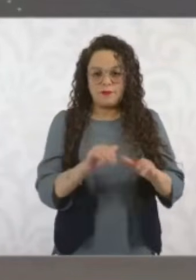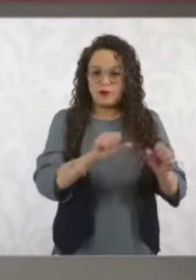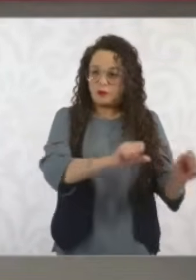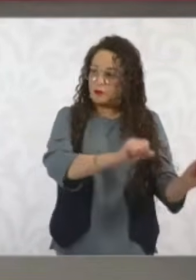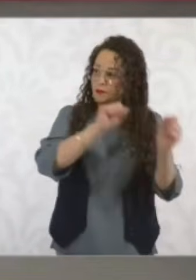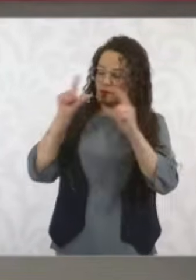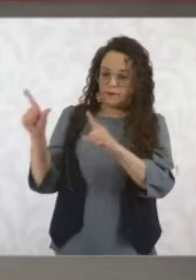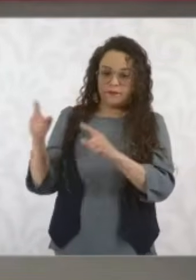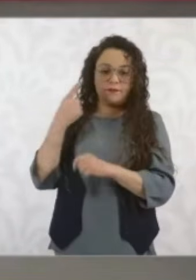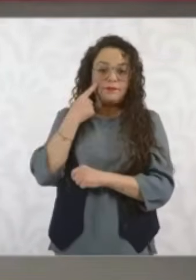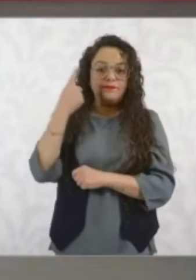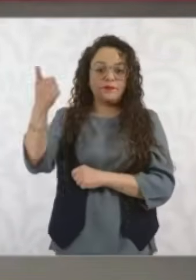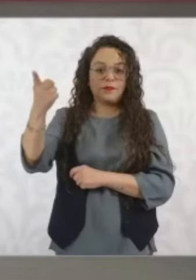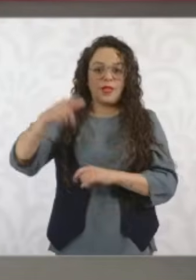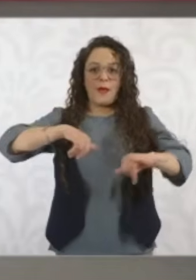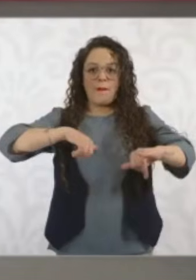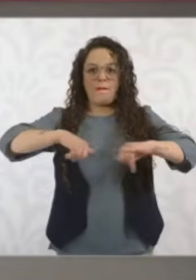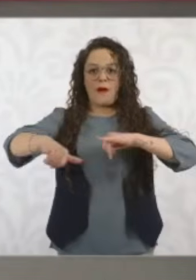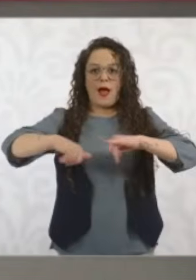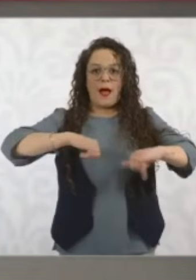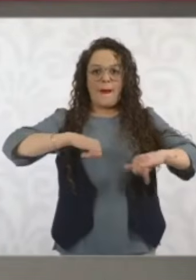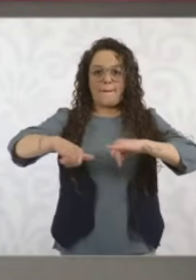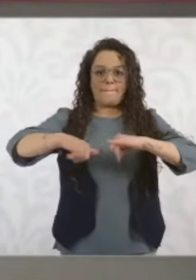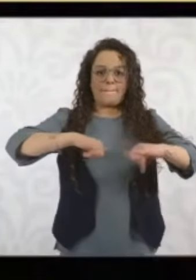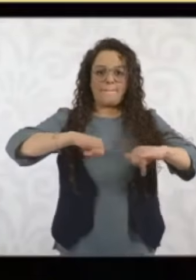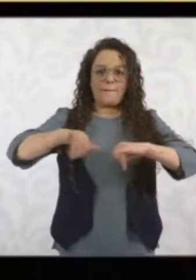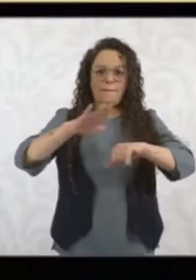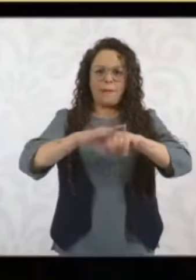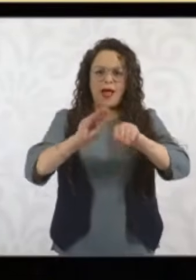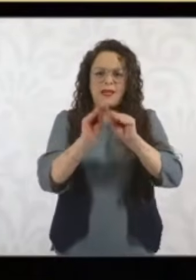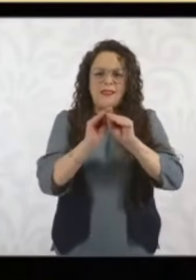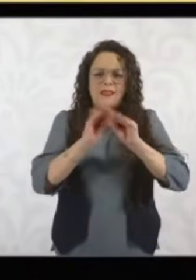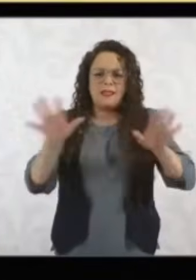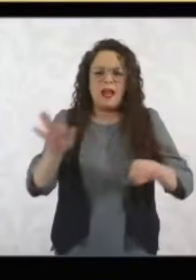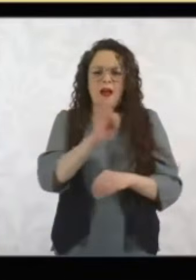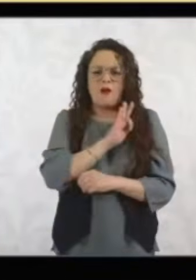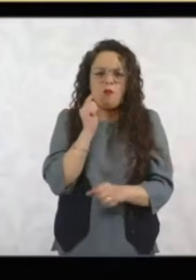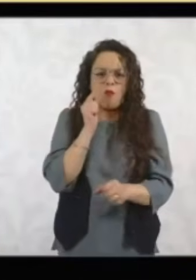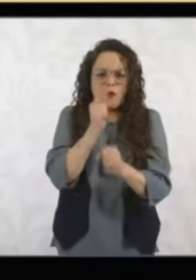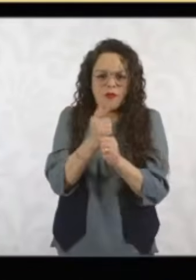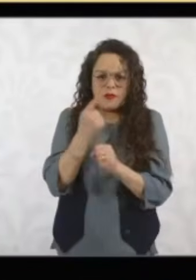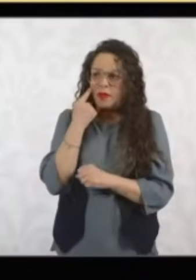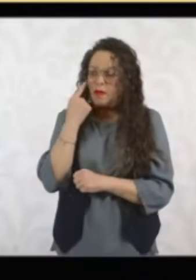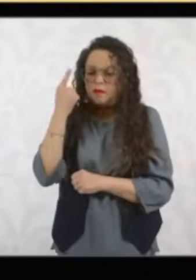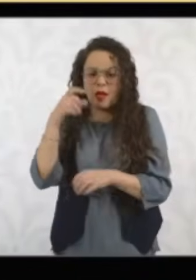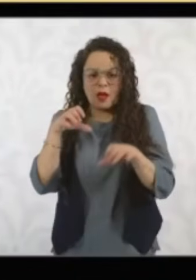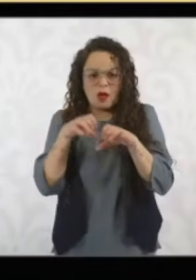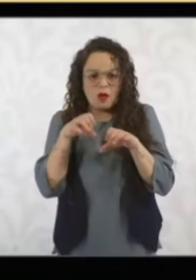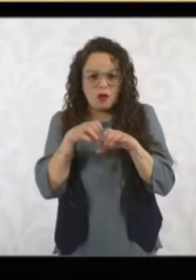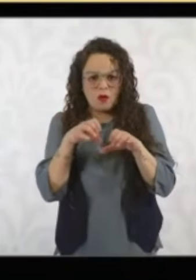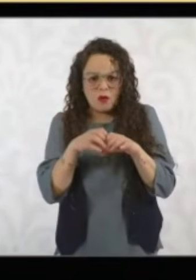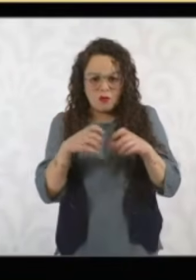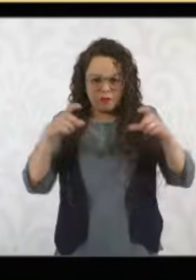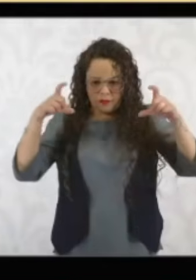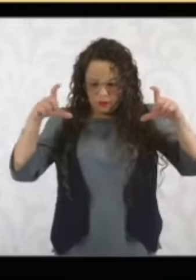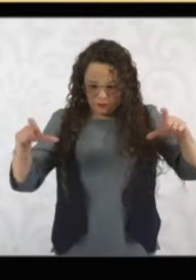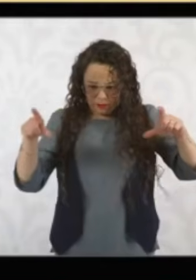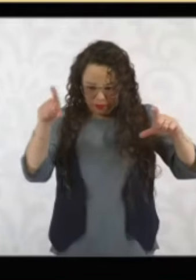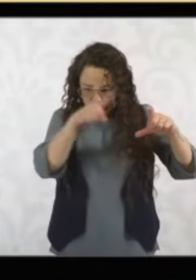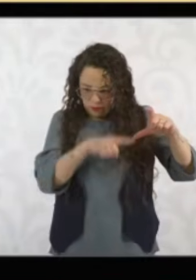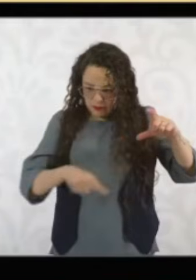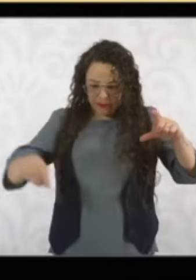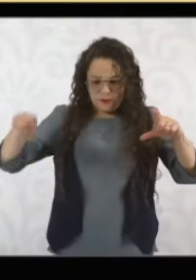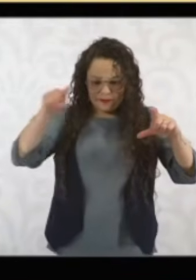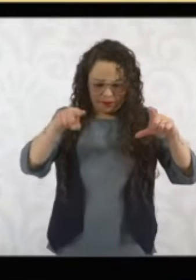Aquí está el mapa para que puedan ubicar el anillo de amplificación. Todas